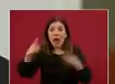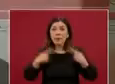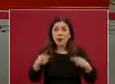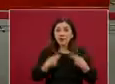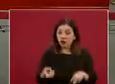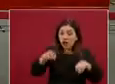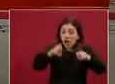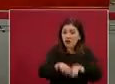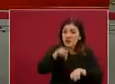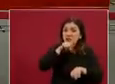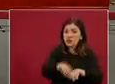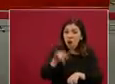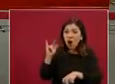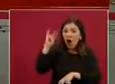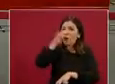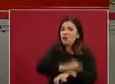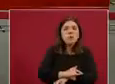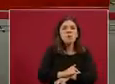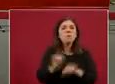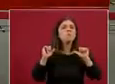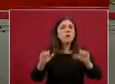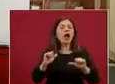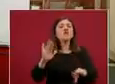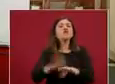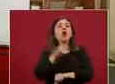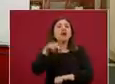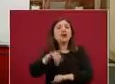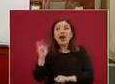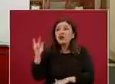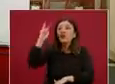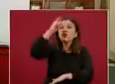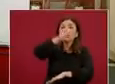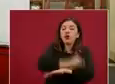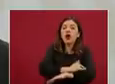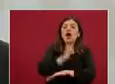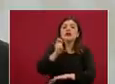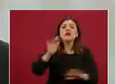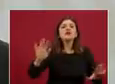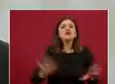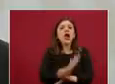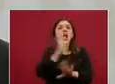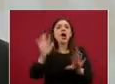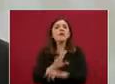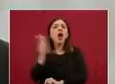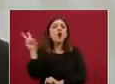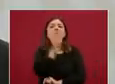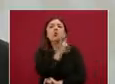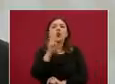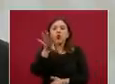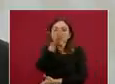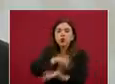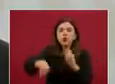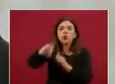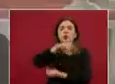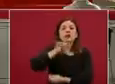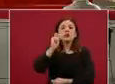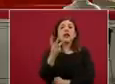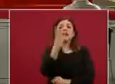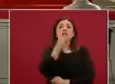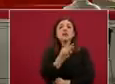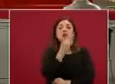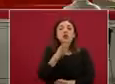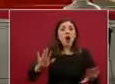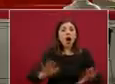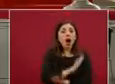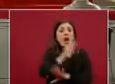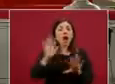estaban en la aeronave, dado que las aeronaves cambian el aire cada al menos 3 minutos,